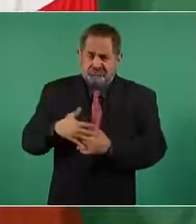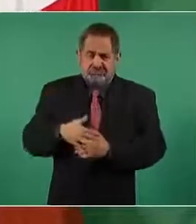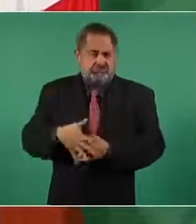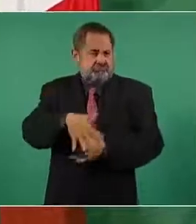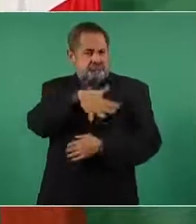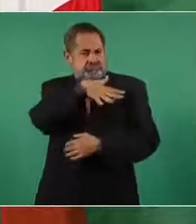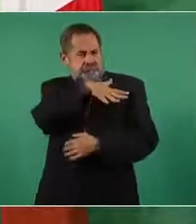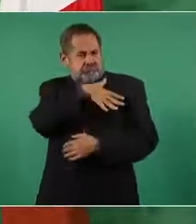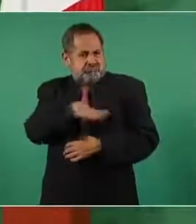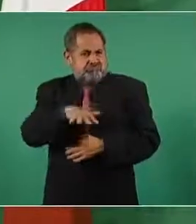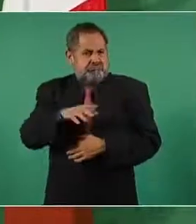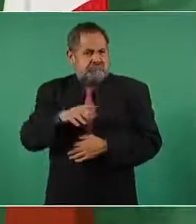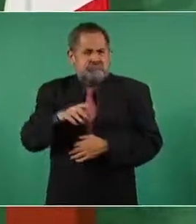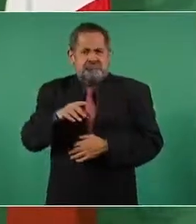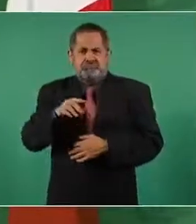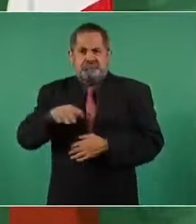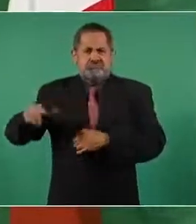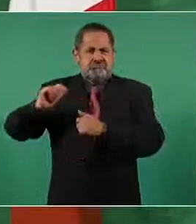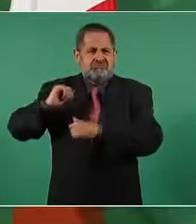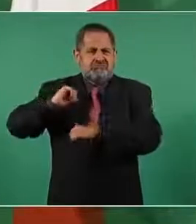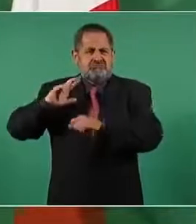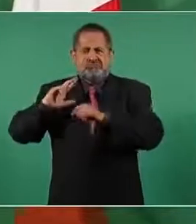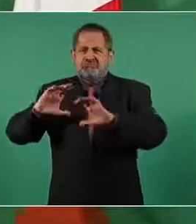generales de división,